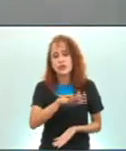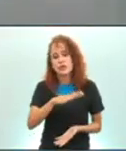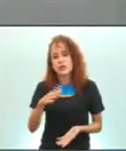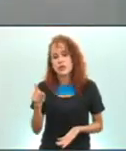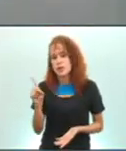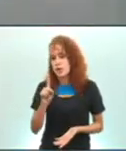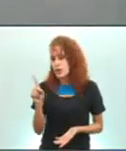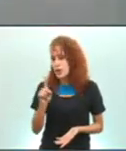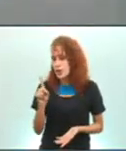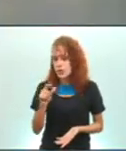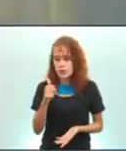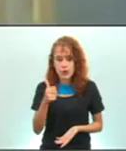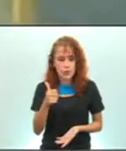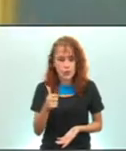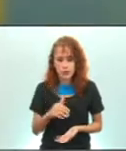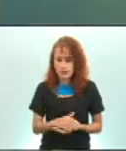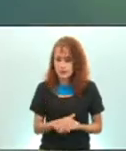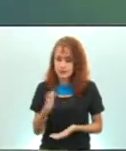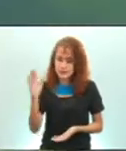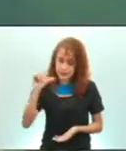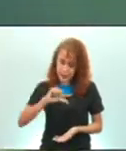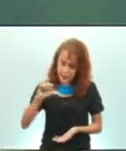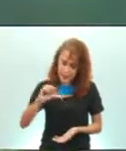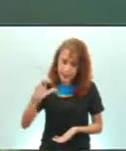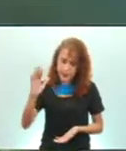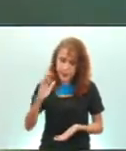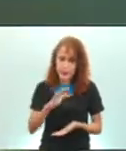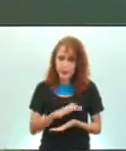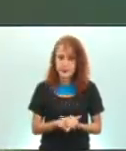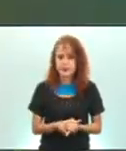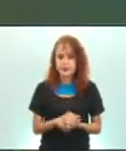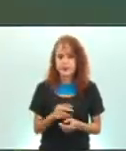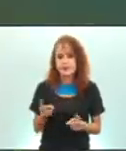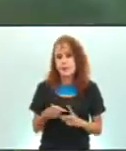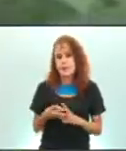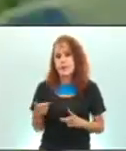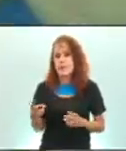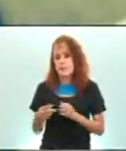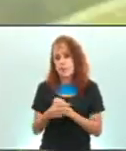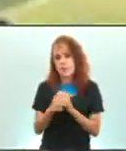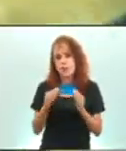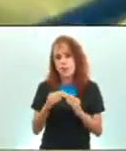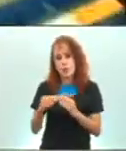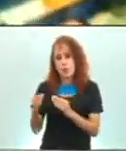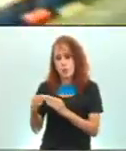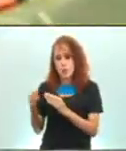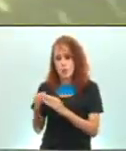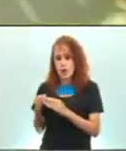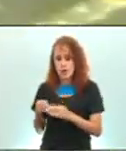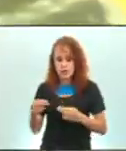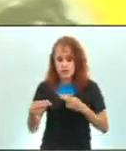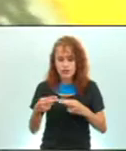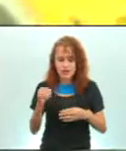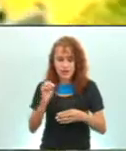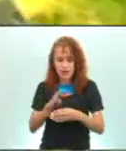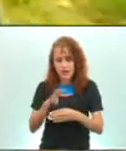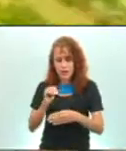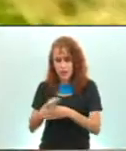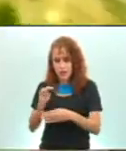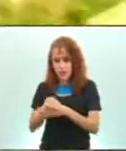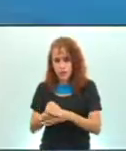mar no deja de ser una seria amenaza para muchos estados insulares, entre ellos